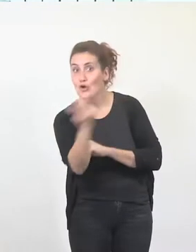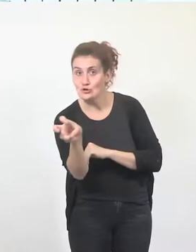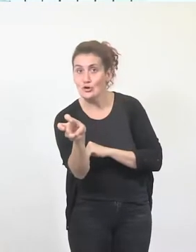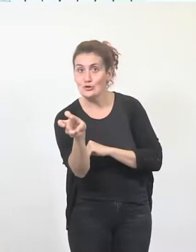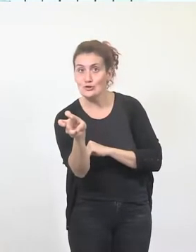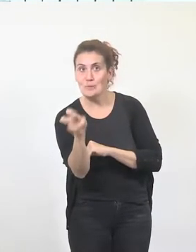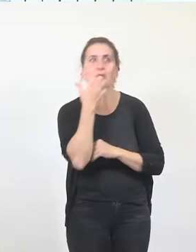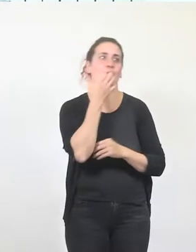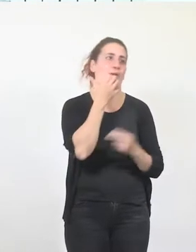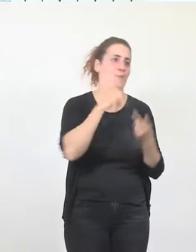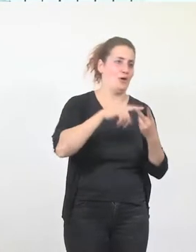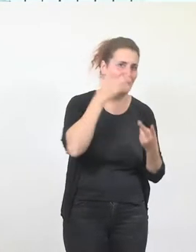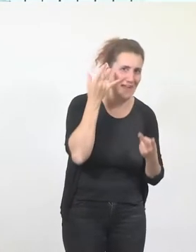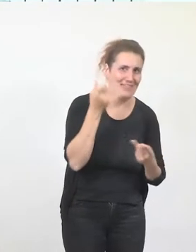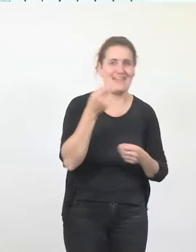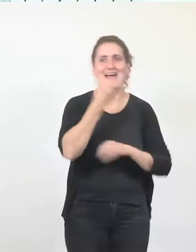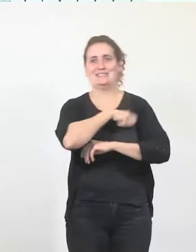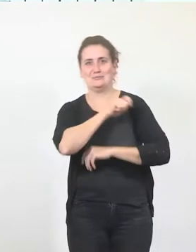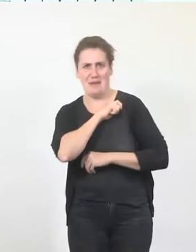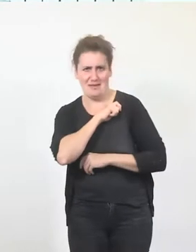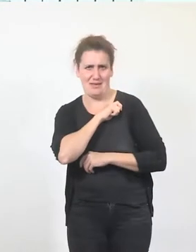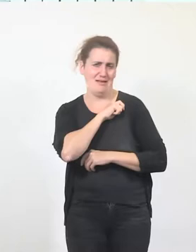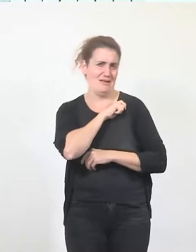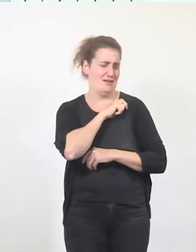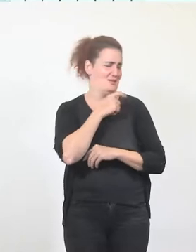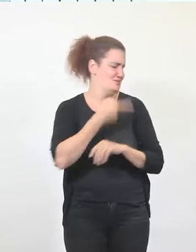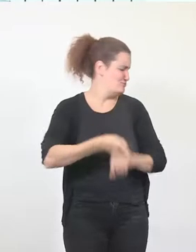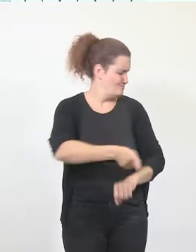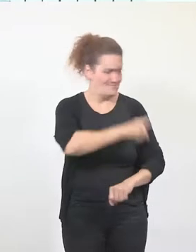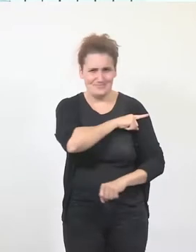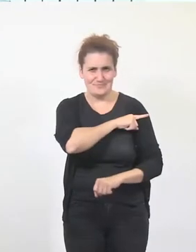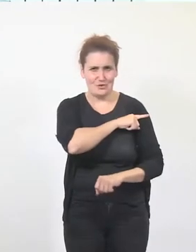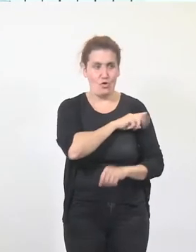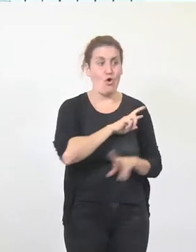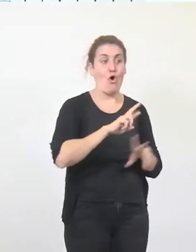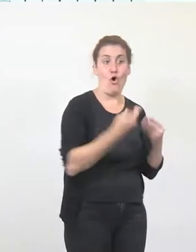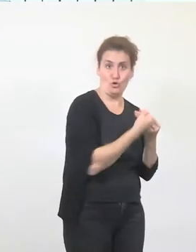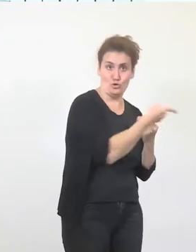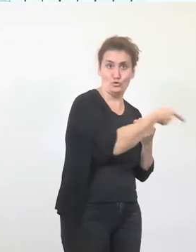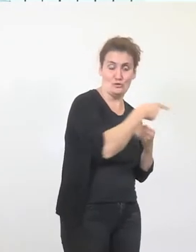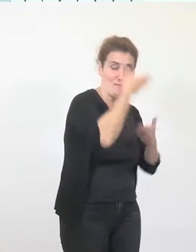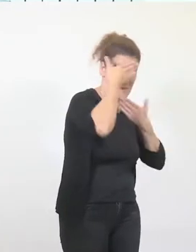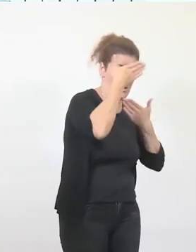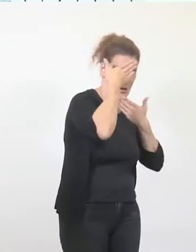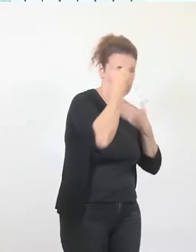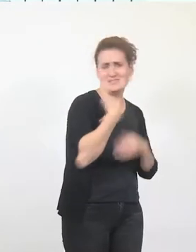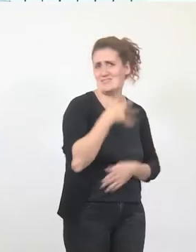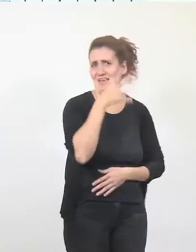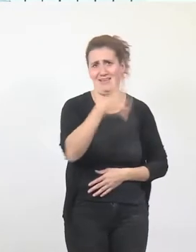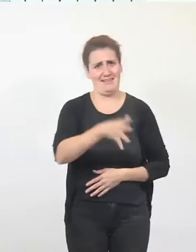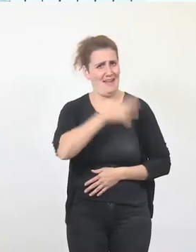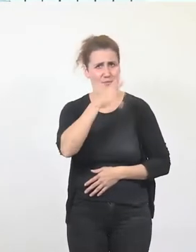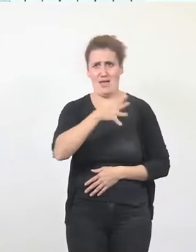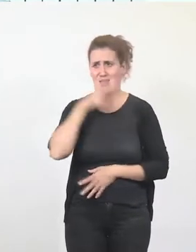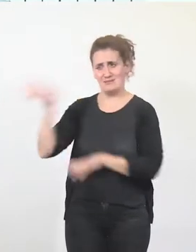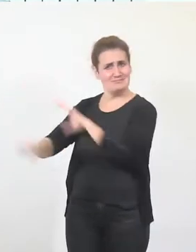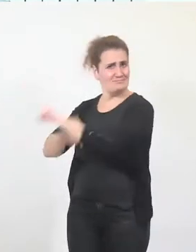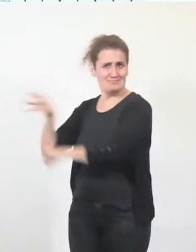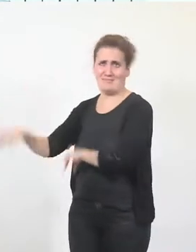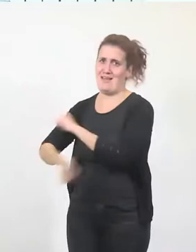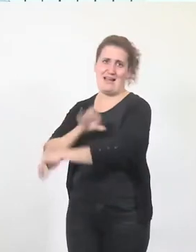todo la campaña que está haciendo España y Francia con a otros partidos marroquíes es increíble.